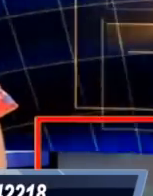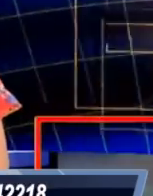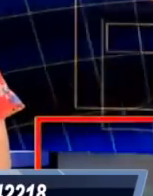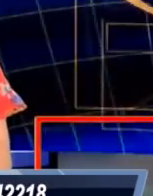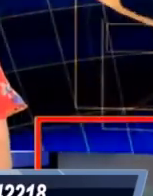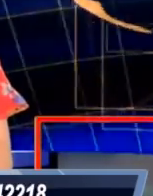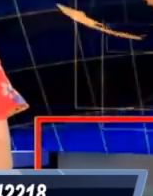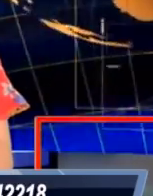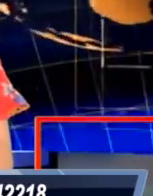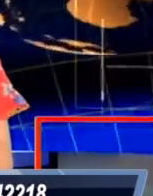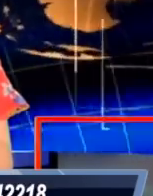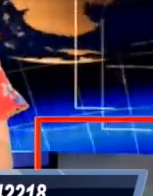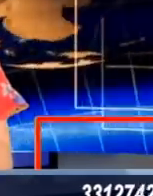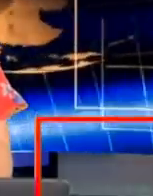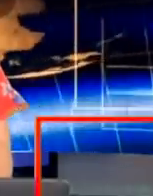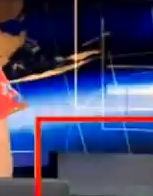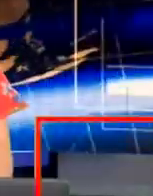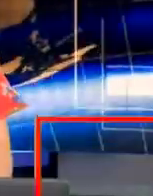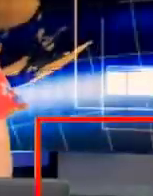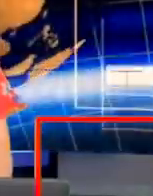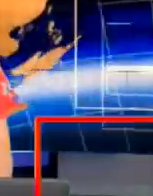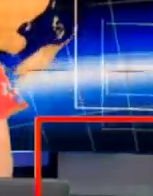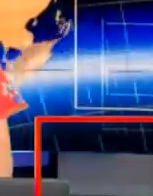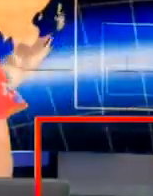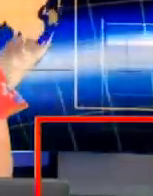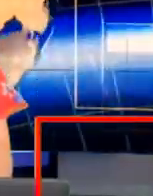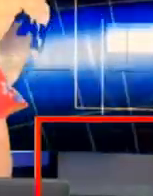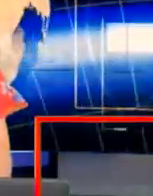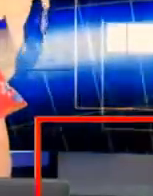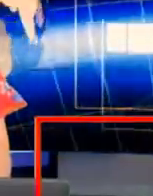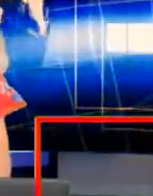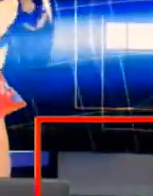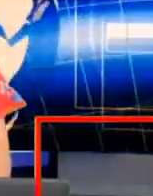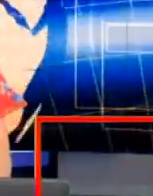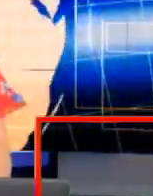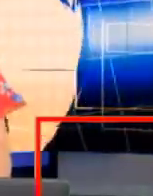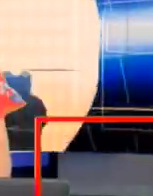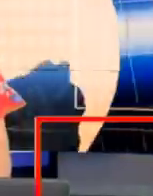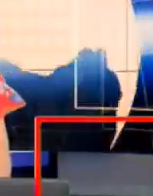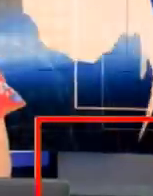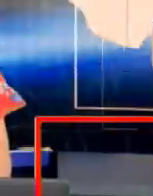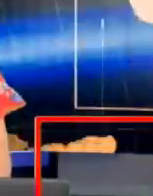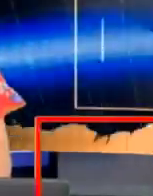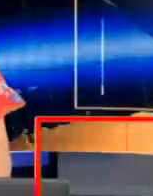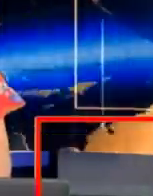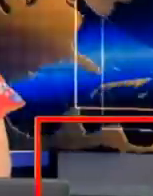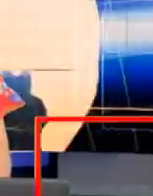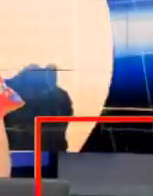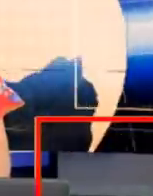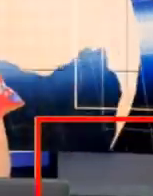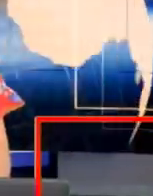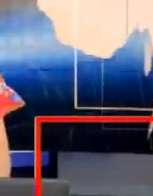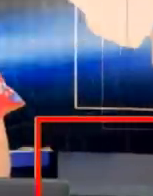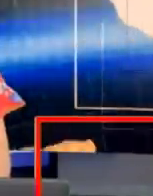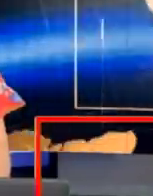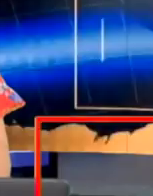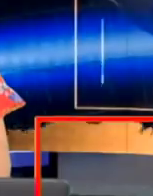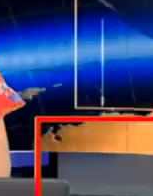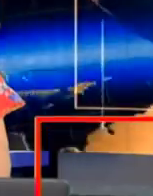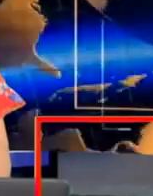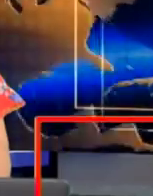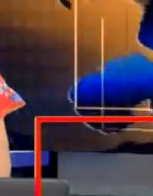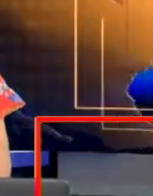investiguemos. Vamos pasando con esto, y es que resulta que le llevaron terribles noticias al presidente